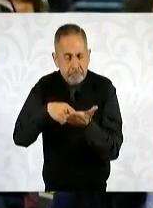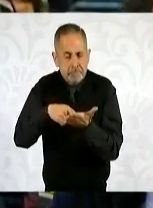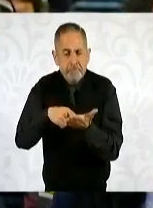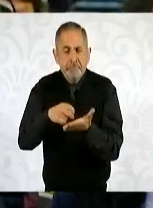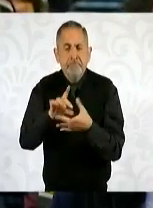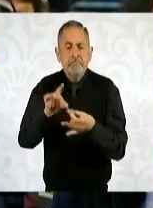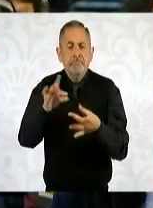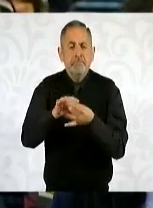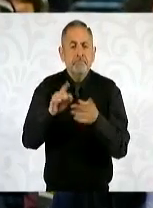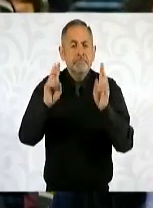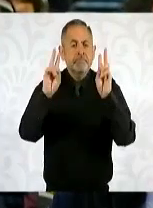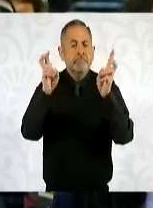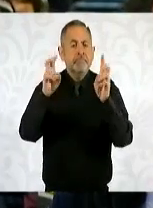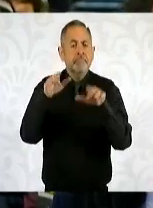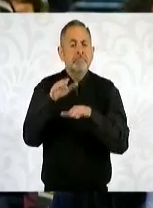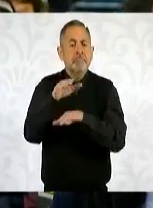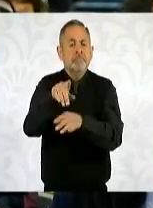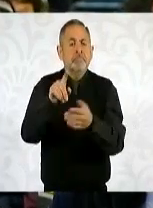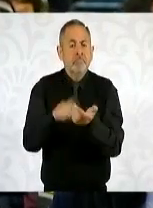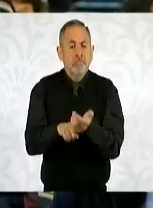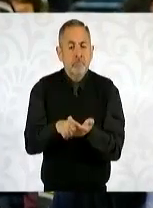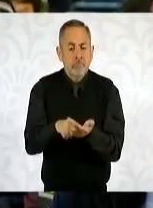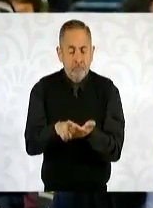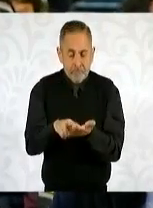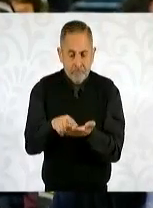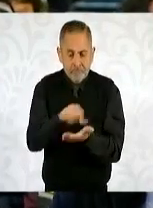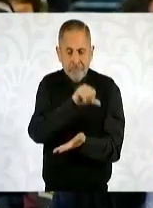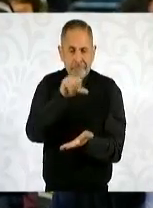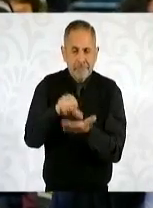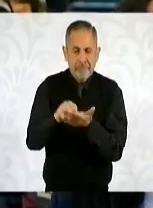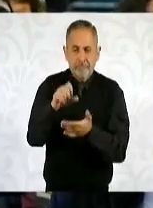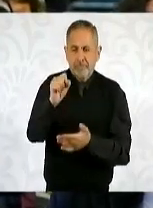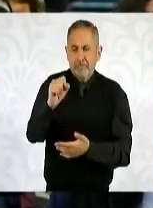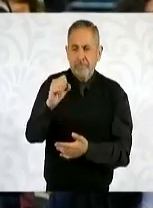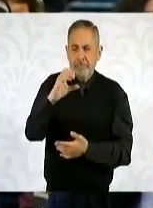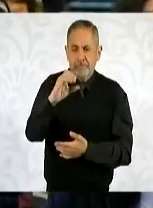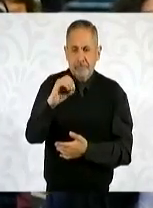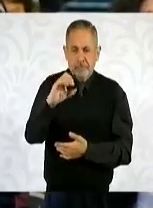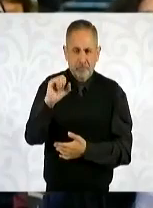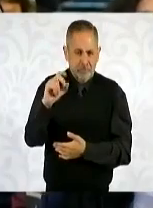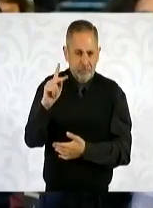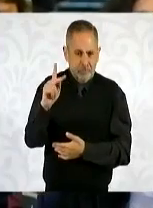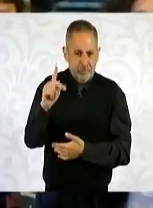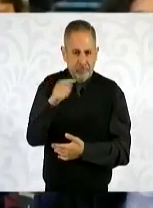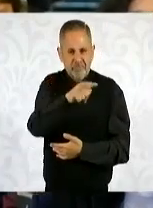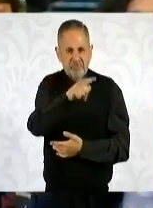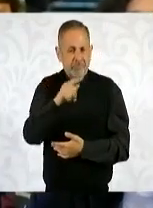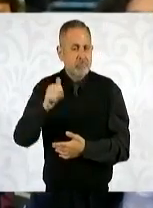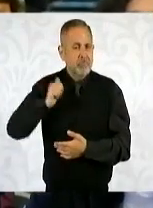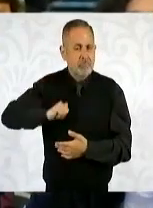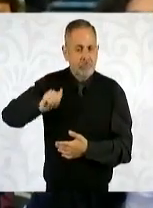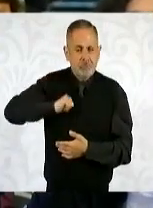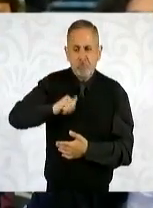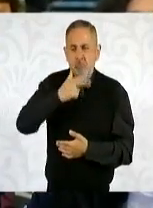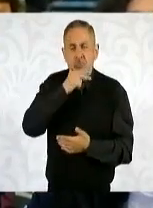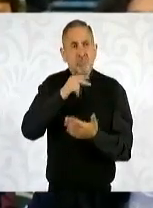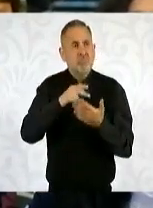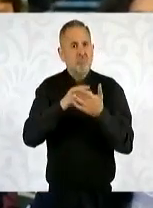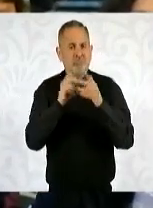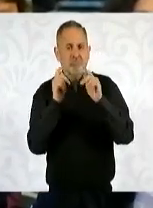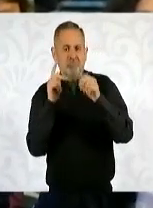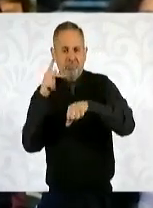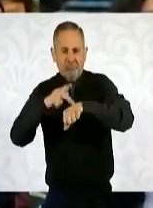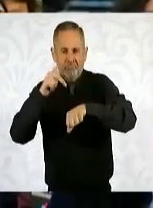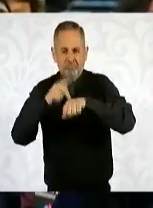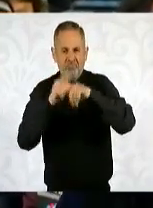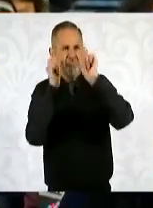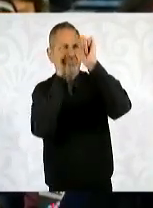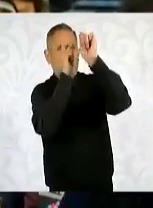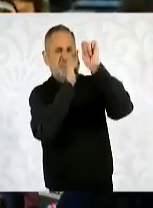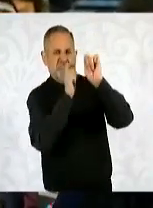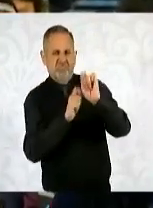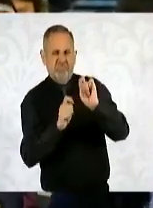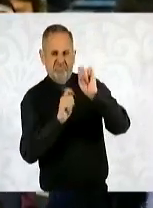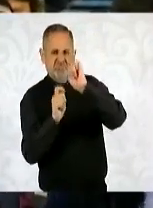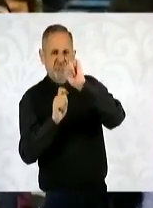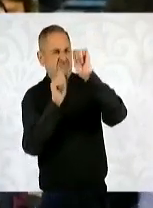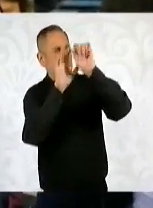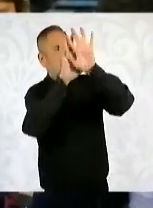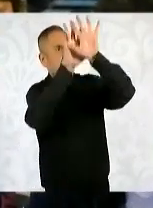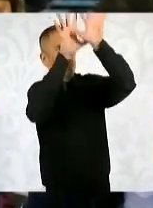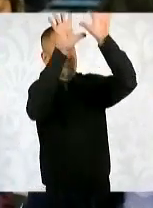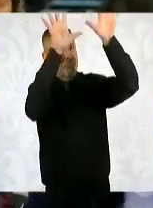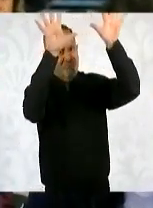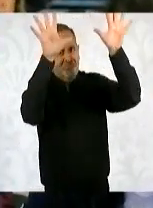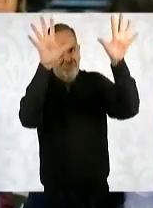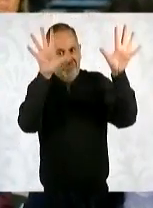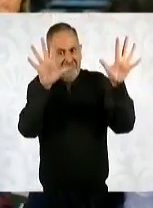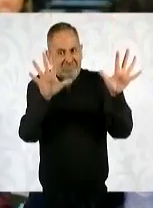al tema del rescate al Centro Scop, donde están los grandes murales de Chávez Morado y de Juan O'Gorman. Esos murales, que